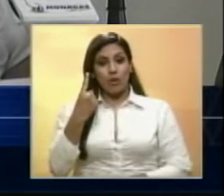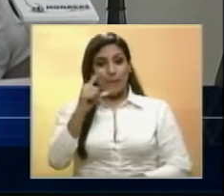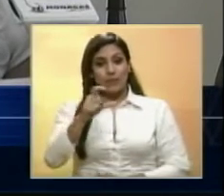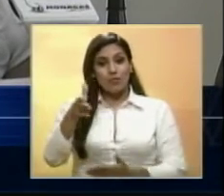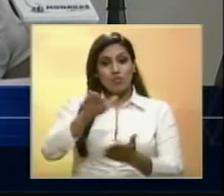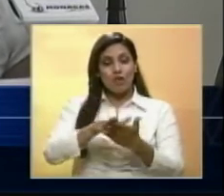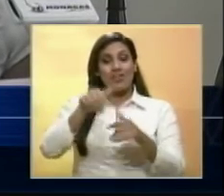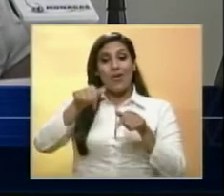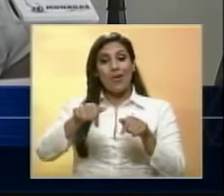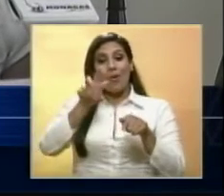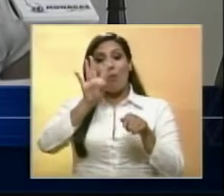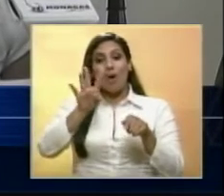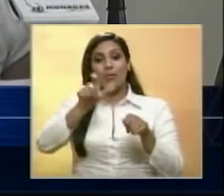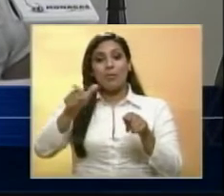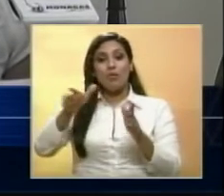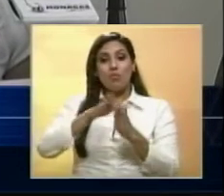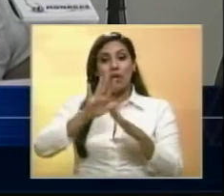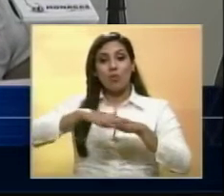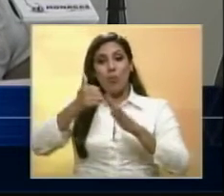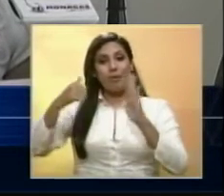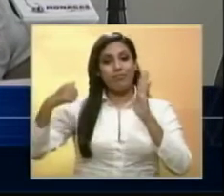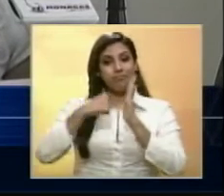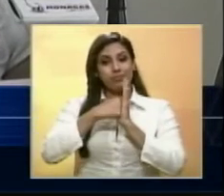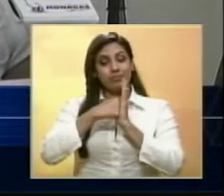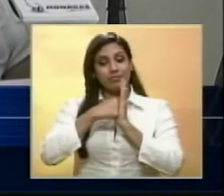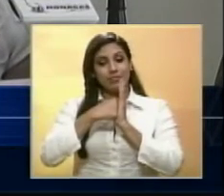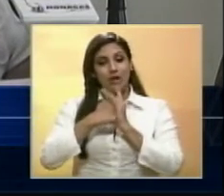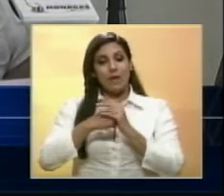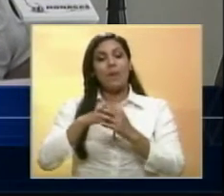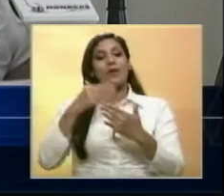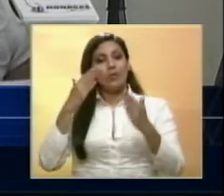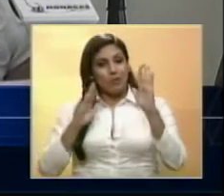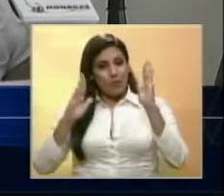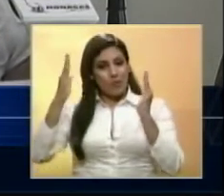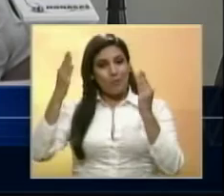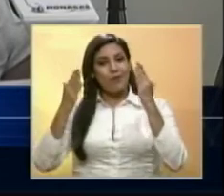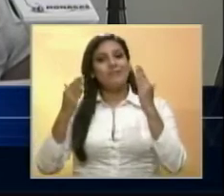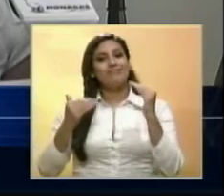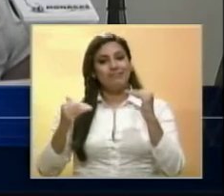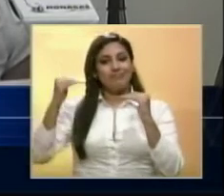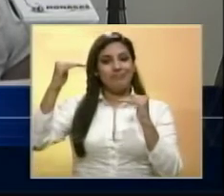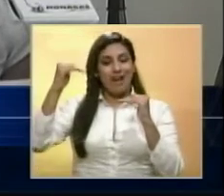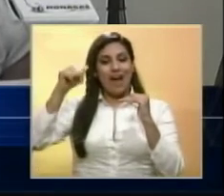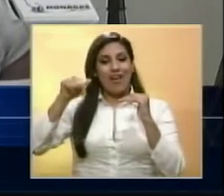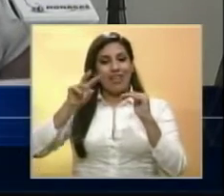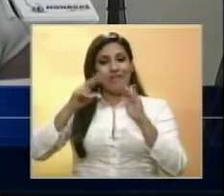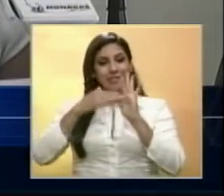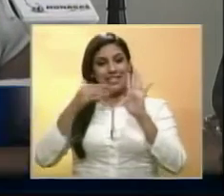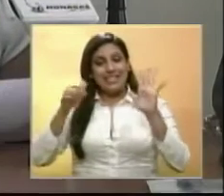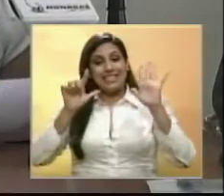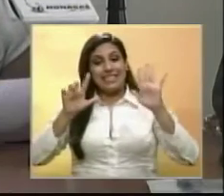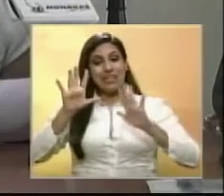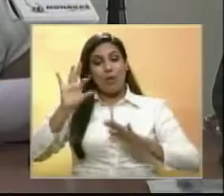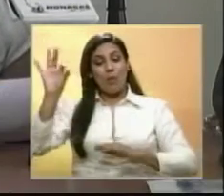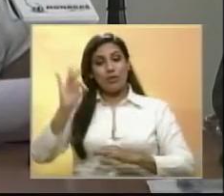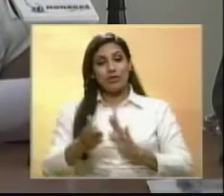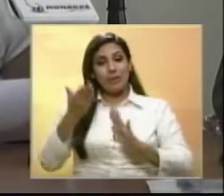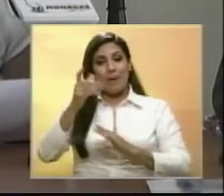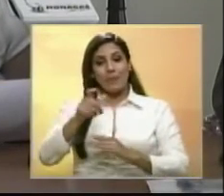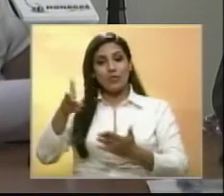año estuvimos 4. Hubo allí, podemos comparar pues un aumento del